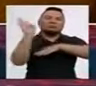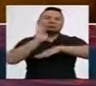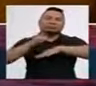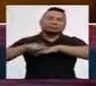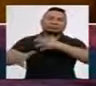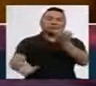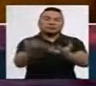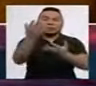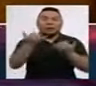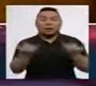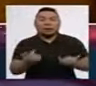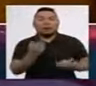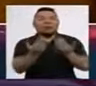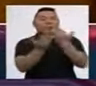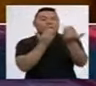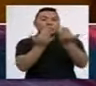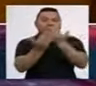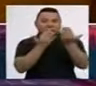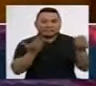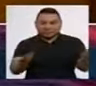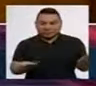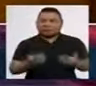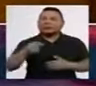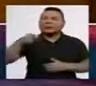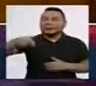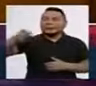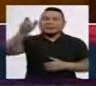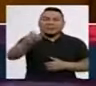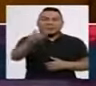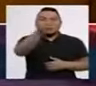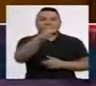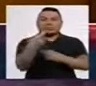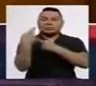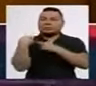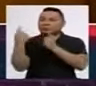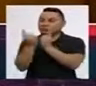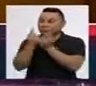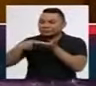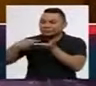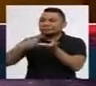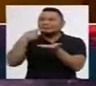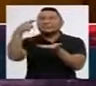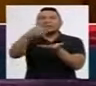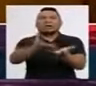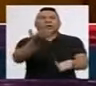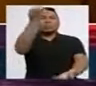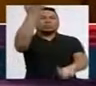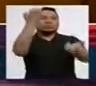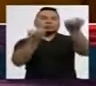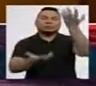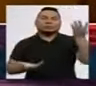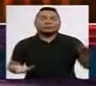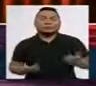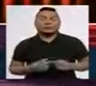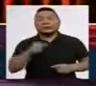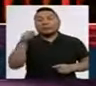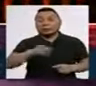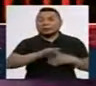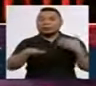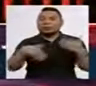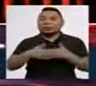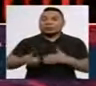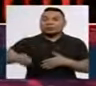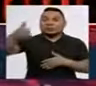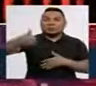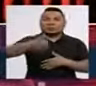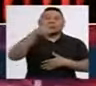hemos estado justamente conversando sobre las condiciones y creemos que efectivamente es necesario tomar esta medida que va a permitir que todas las